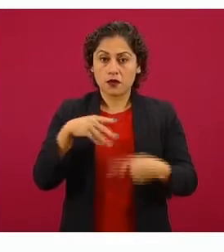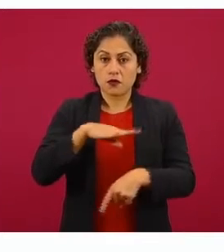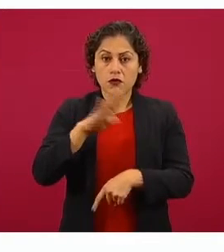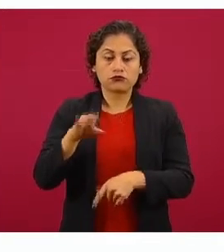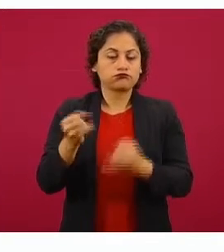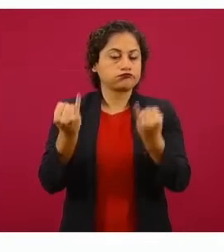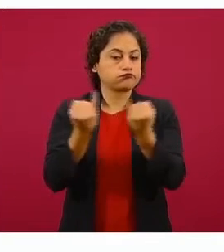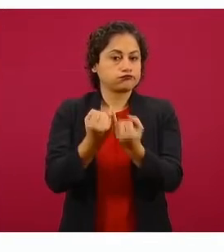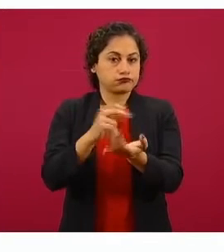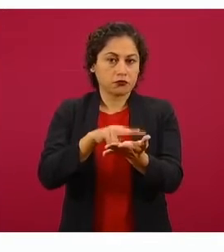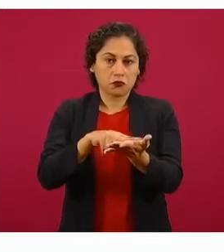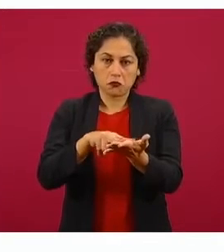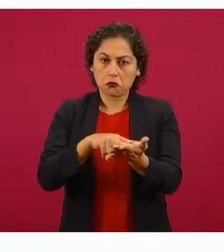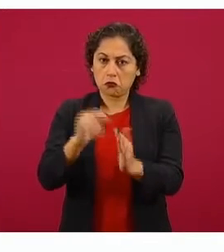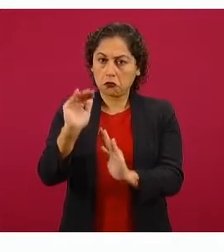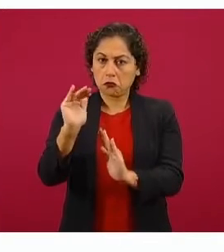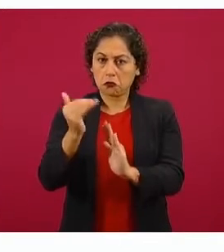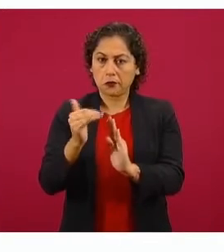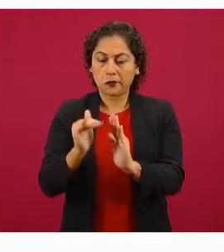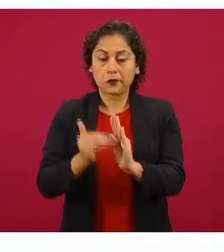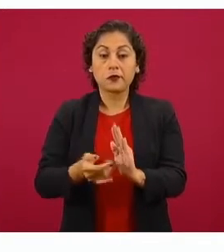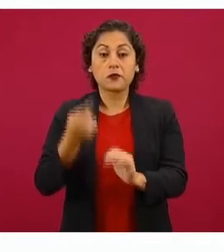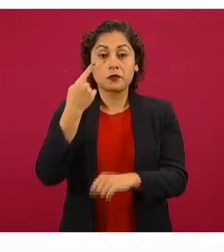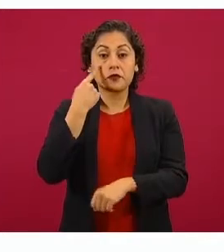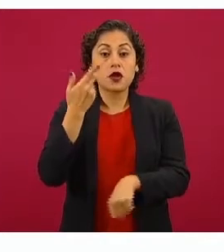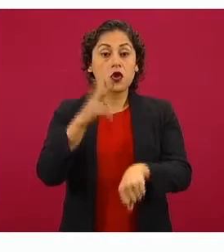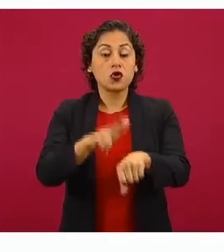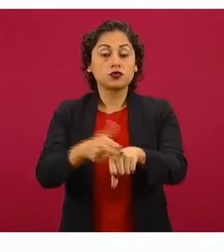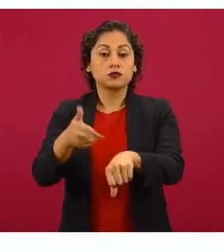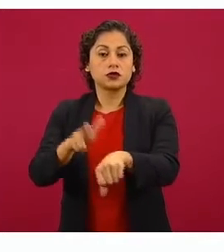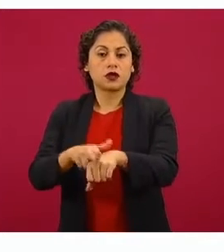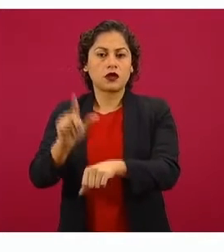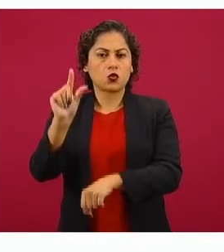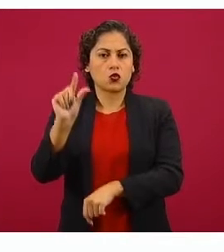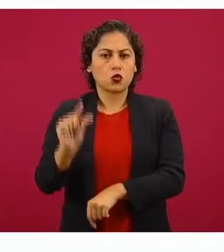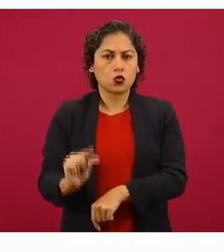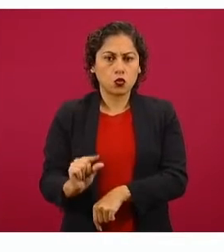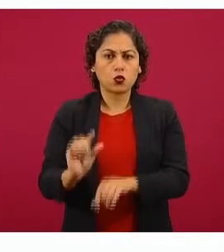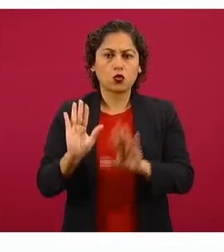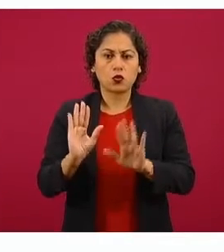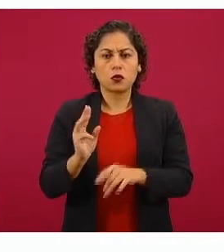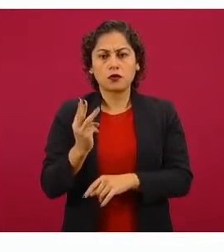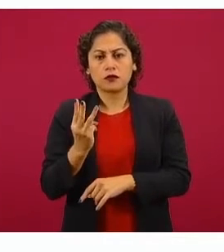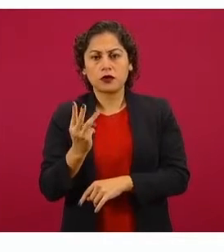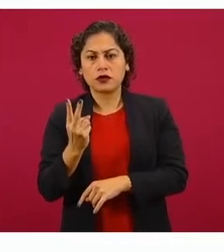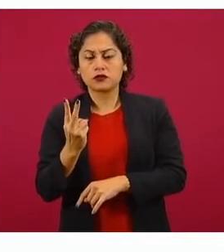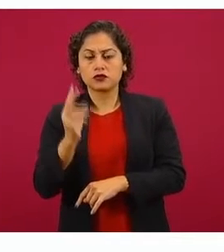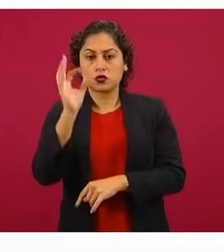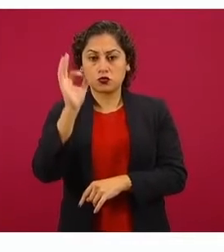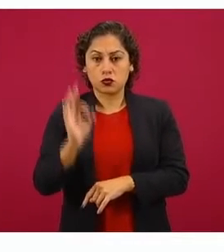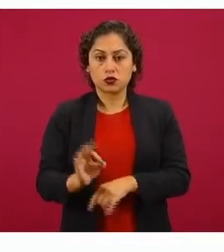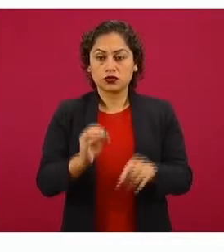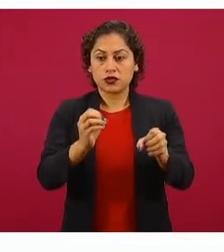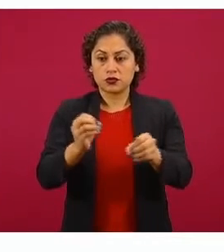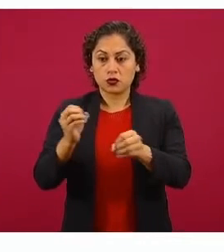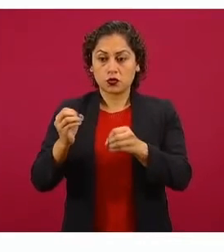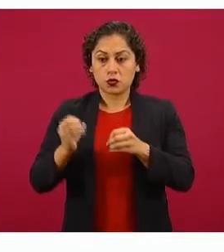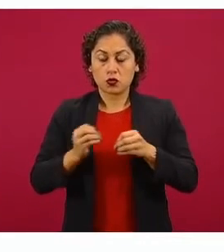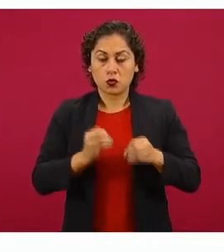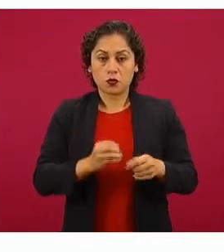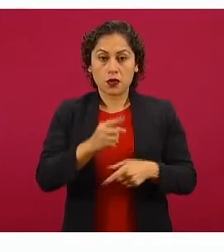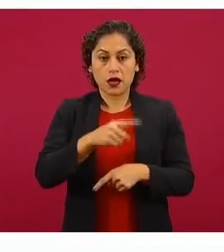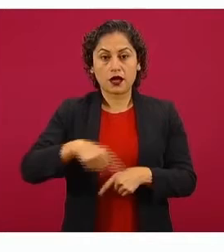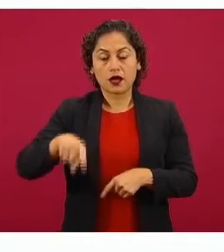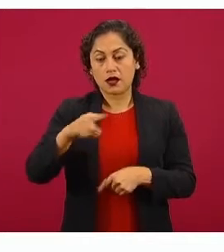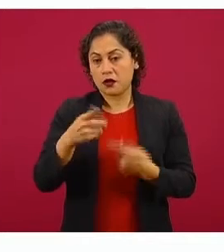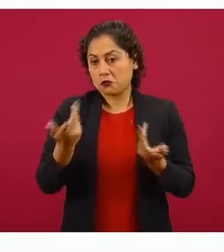vemos en la siguiente diapositiva las hospitalizaciones de Campeche también son mínimas, 2% de ocupación de las camas